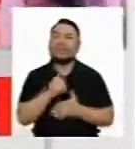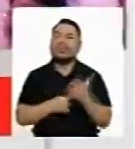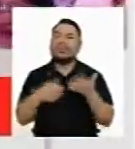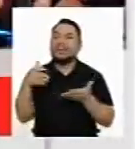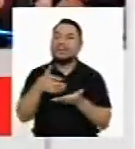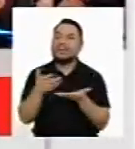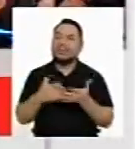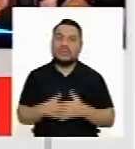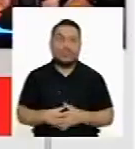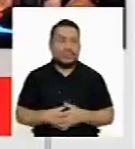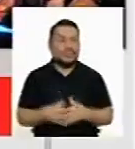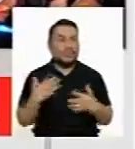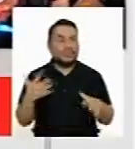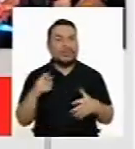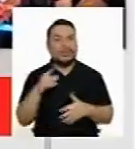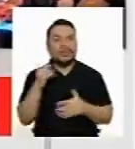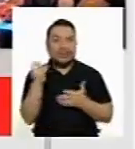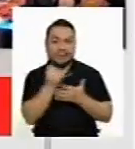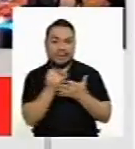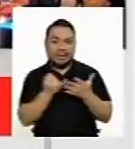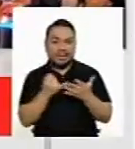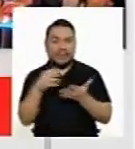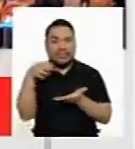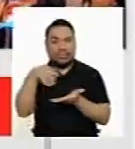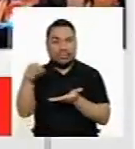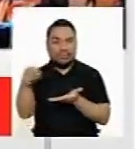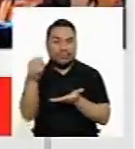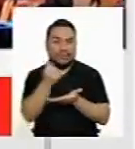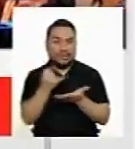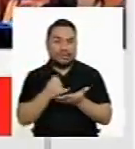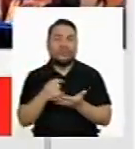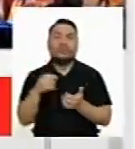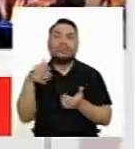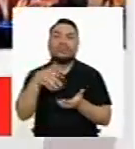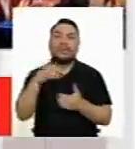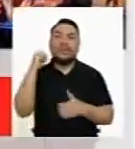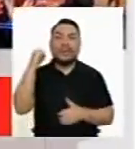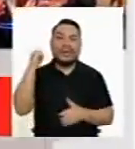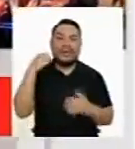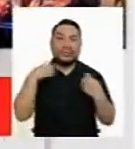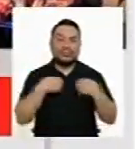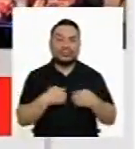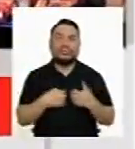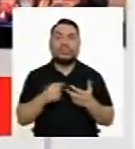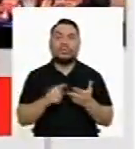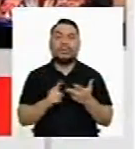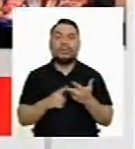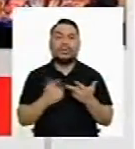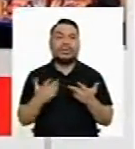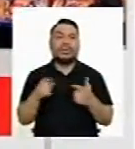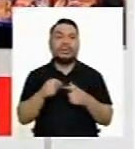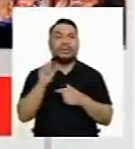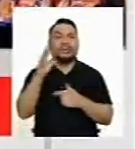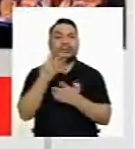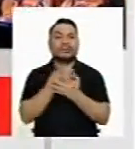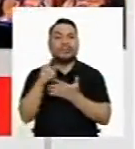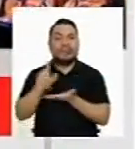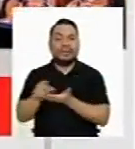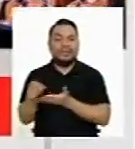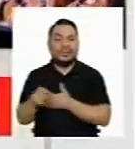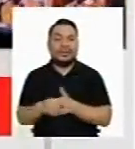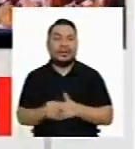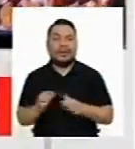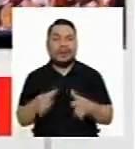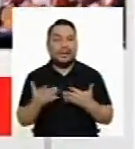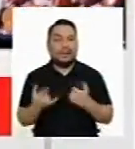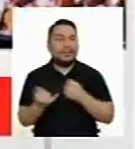las que se inclinan? Están estudiando ahorita diseño, están estudiando derecho, administración. En 5 penales de Lima.